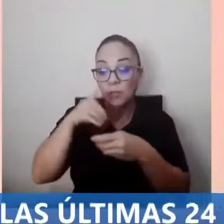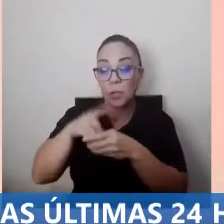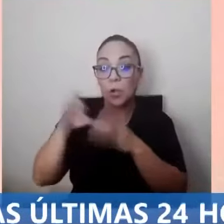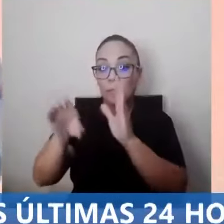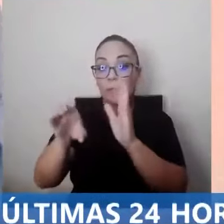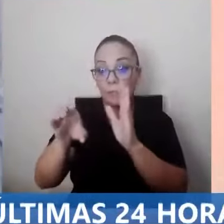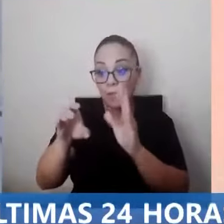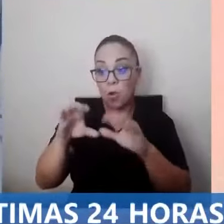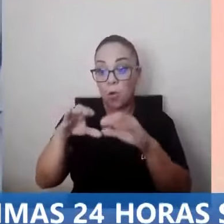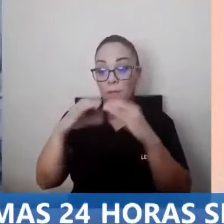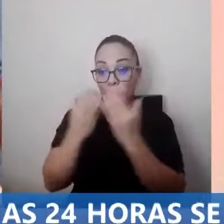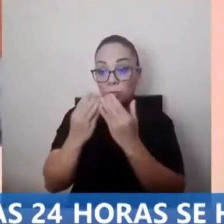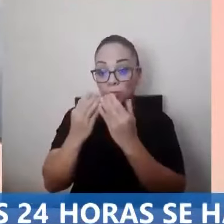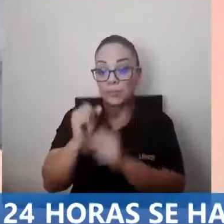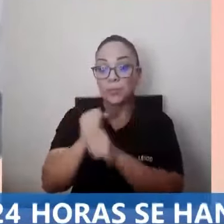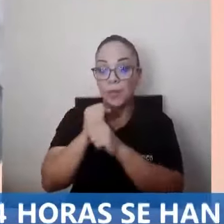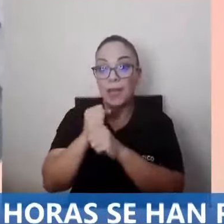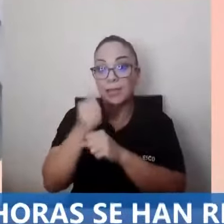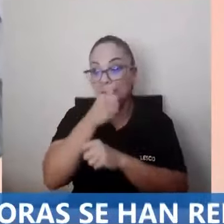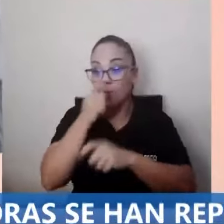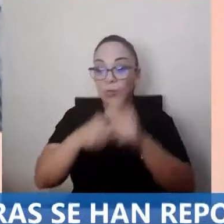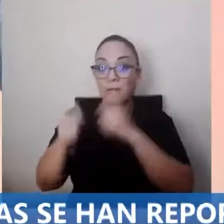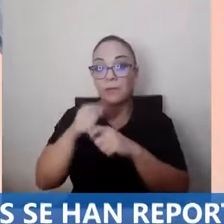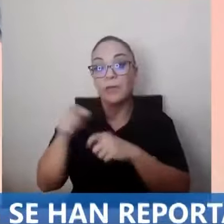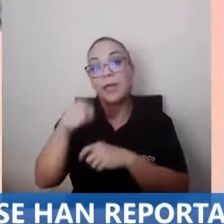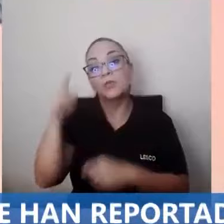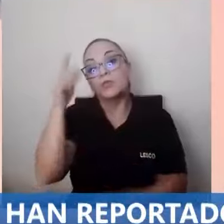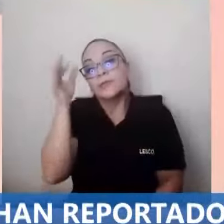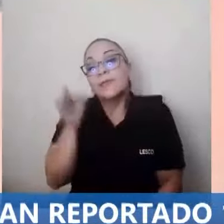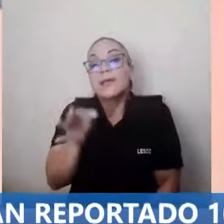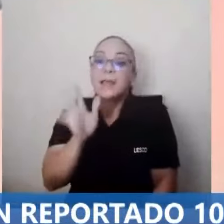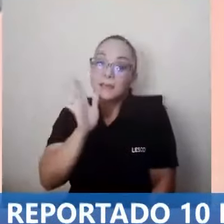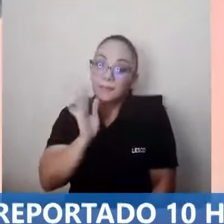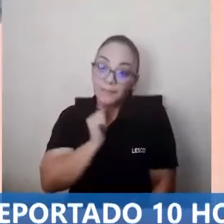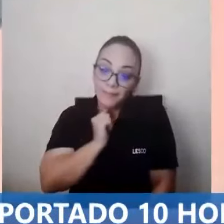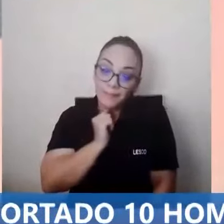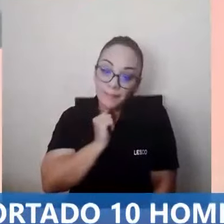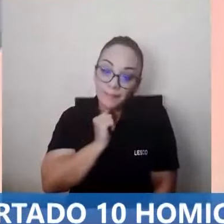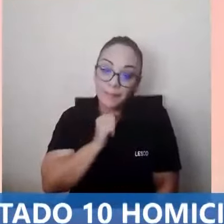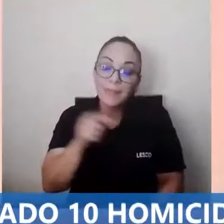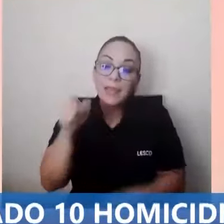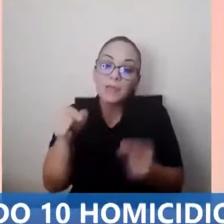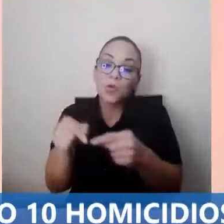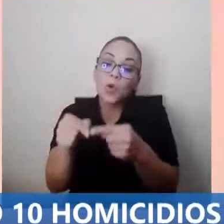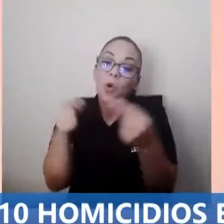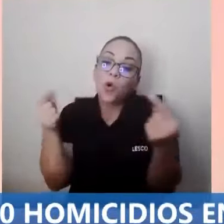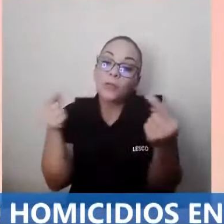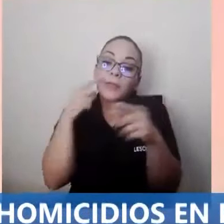y Narcotráfico consideran que es contrario a la visión